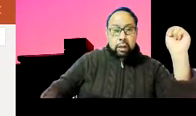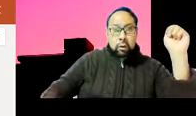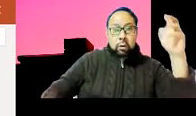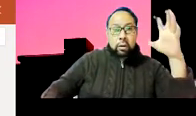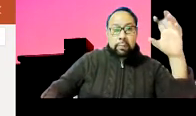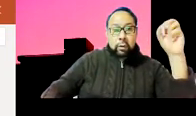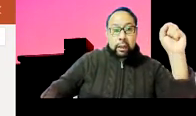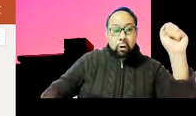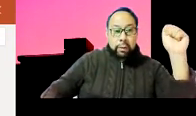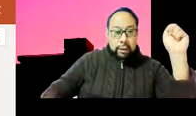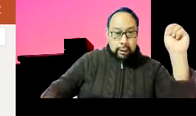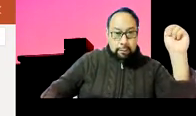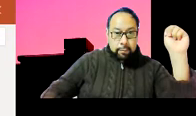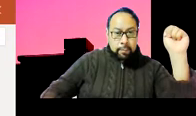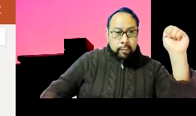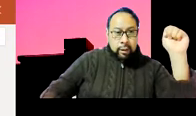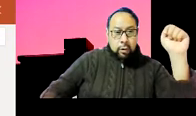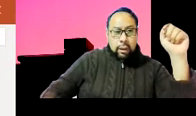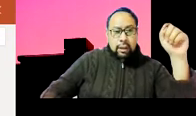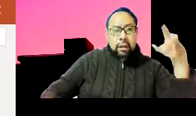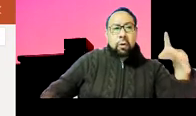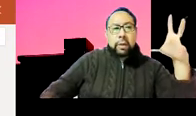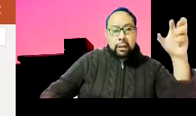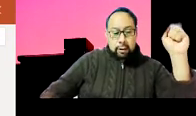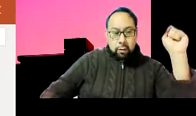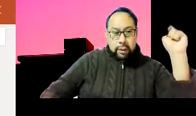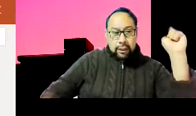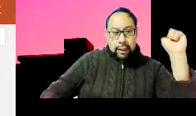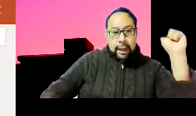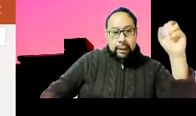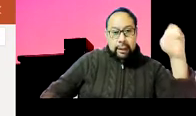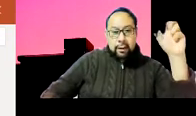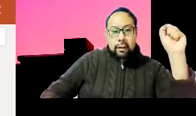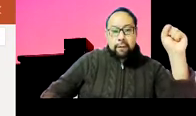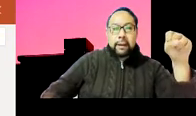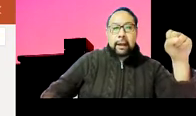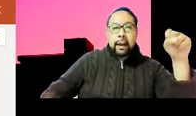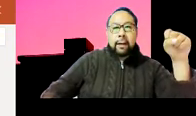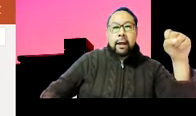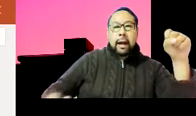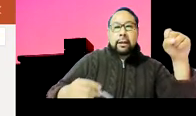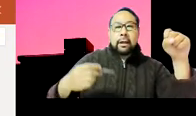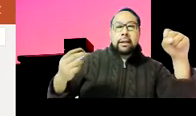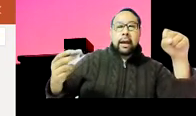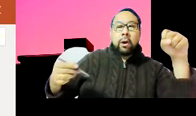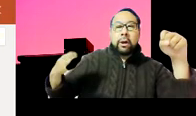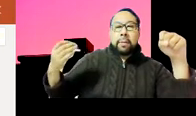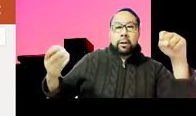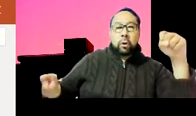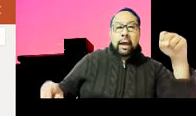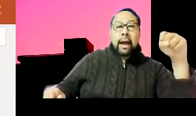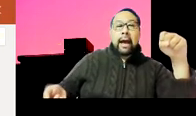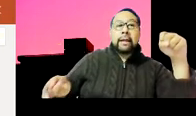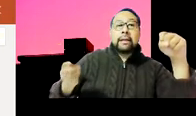poner todos estos conceptos de convencer. Entonces, ¿qué es convencer? Convencer a alguien significa hacer llegar a